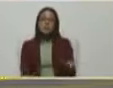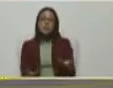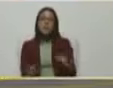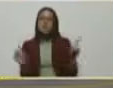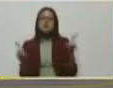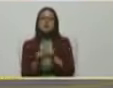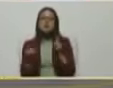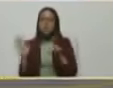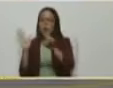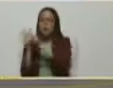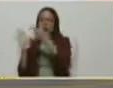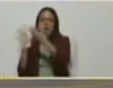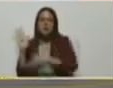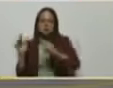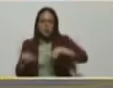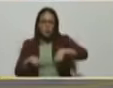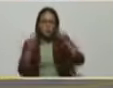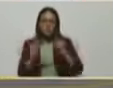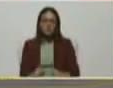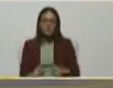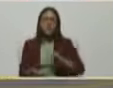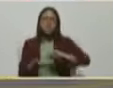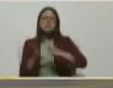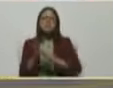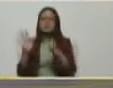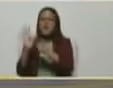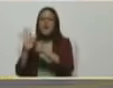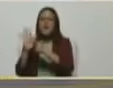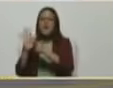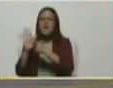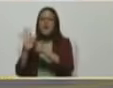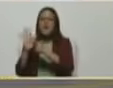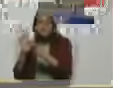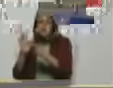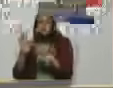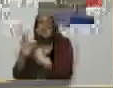documentos que estamos firmando. Esta es la base jurídica, sólida.